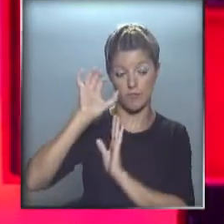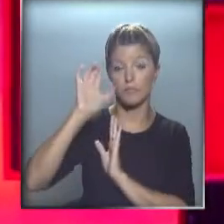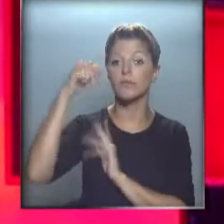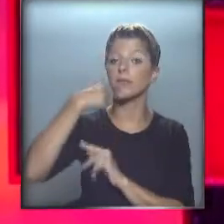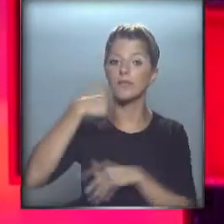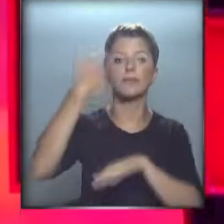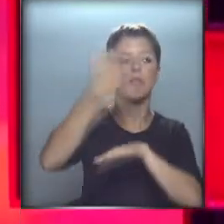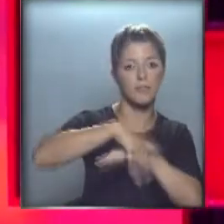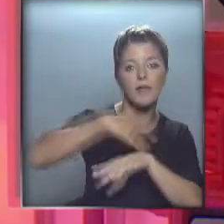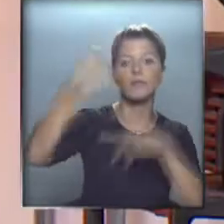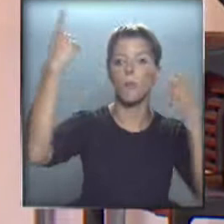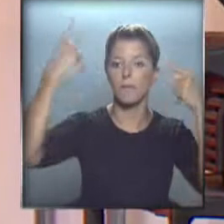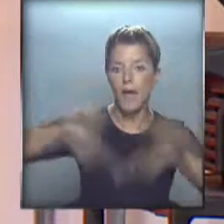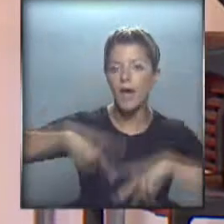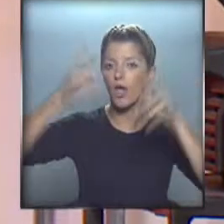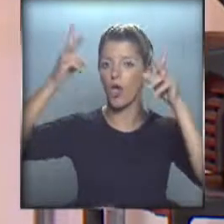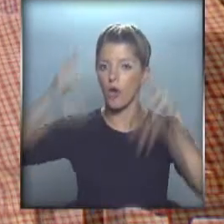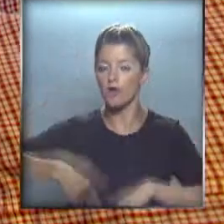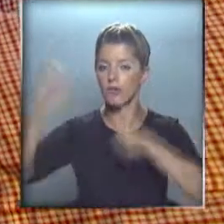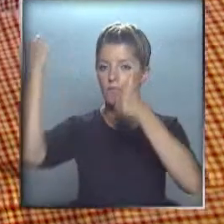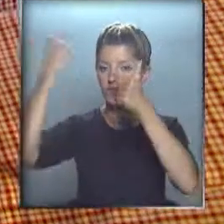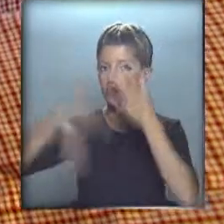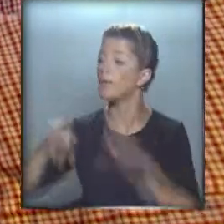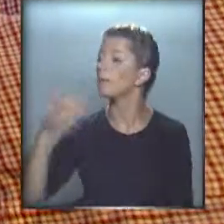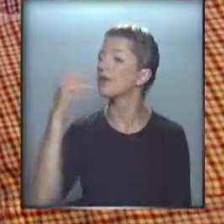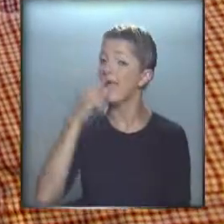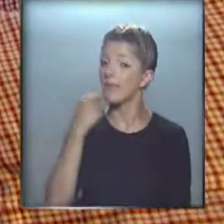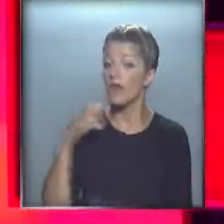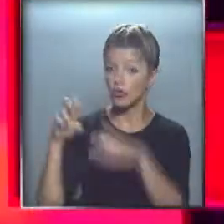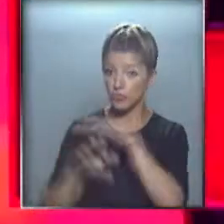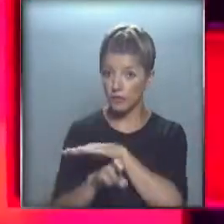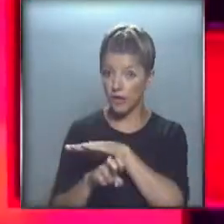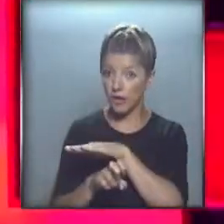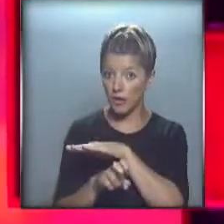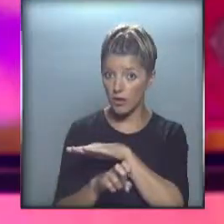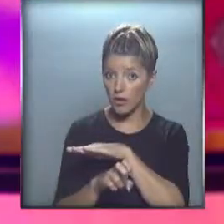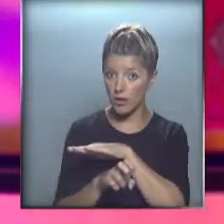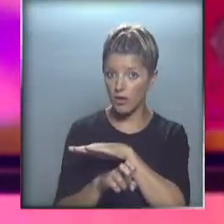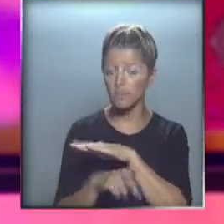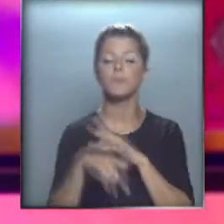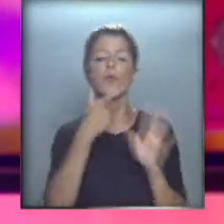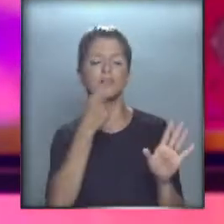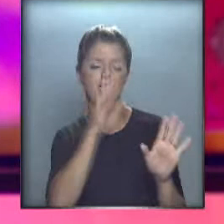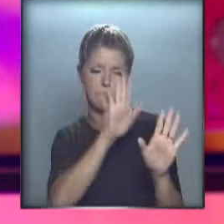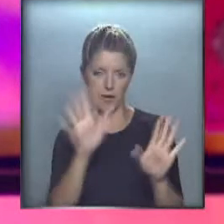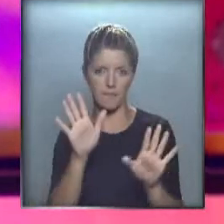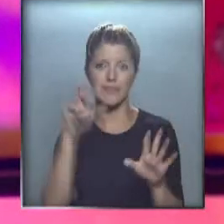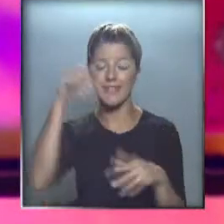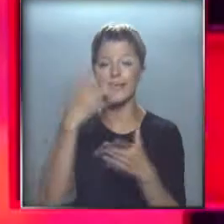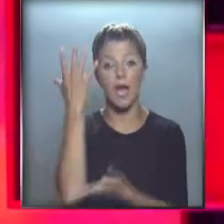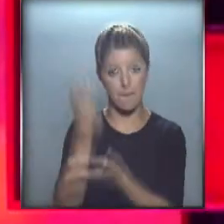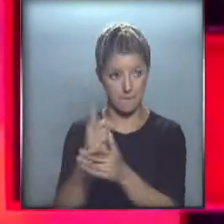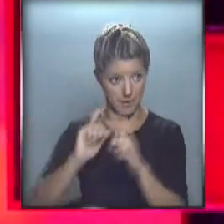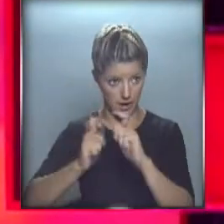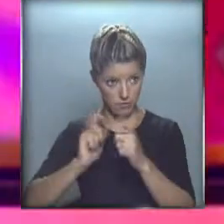tránsito, los peajes. Son todos programadores, ¿no? Los subtes, te dice los subtes. Ahora, ¿Hasta qué punto, o sea, cuántas de estas aplicaciones que vimos